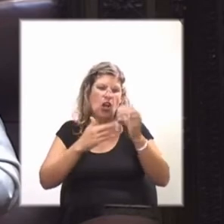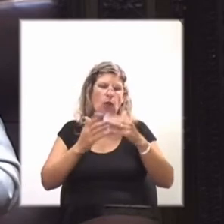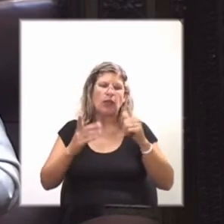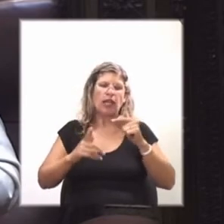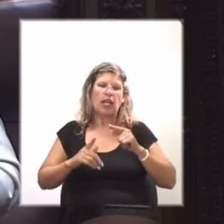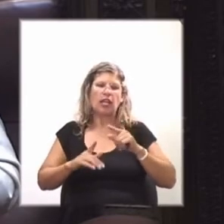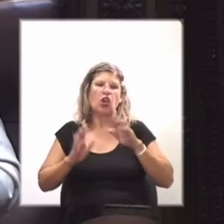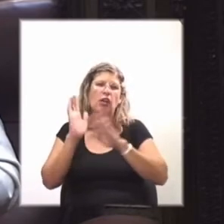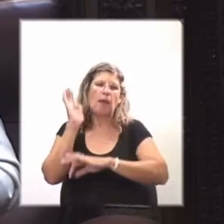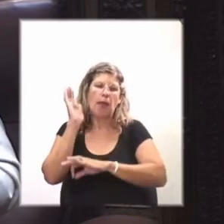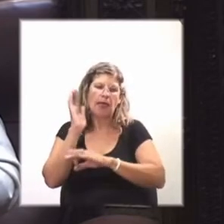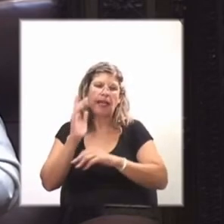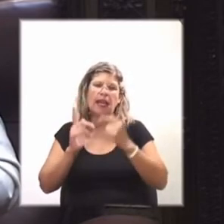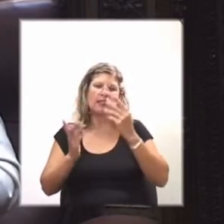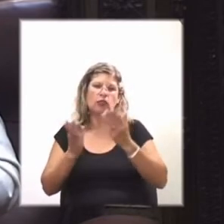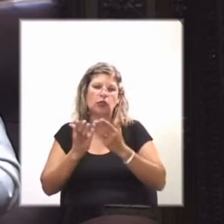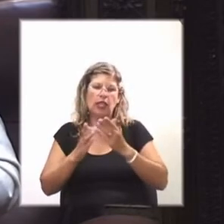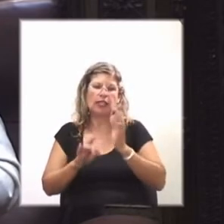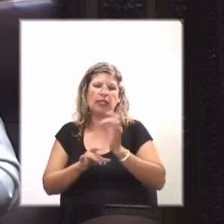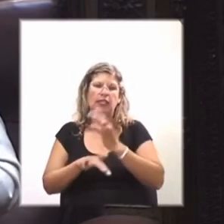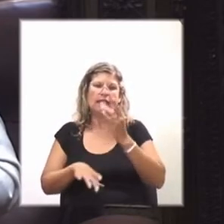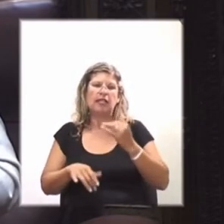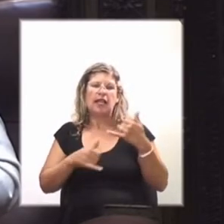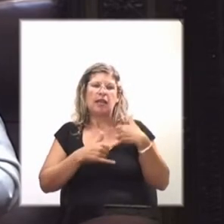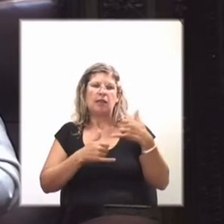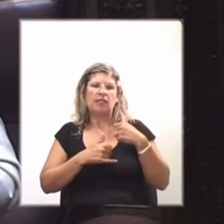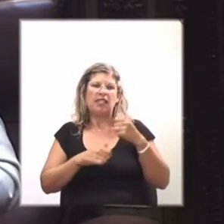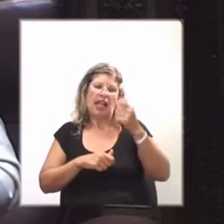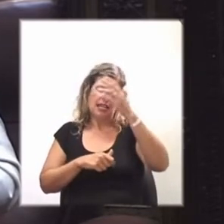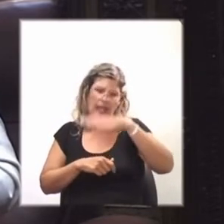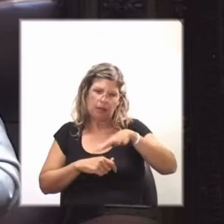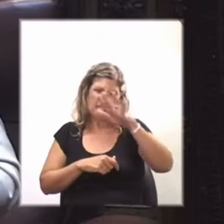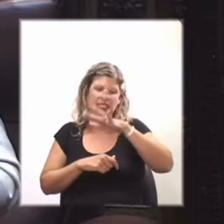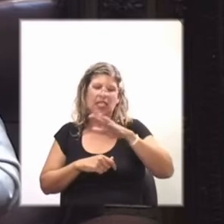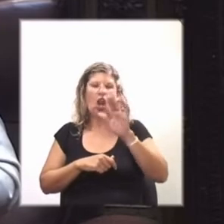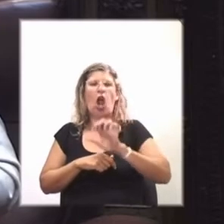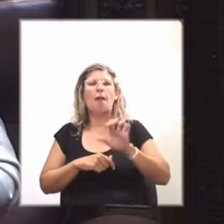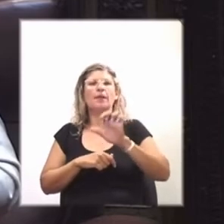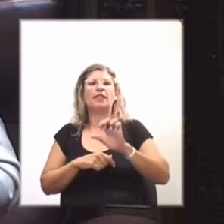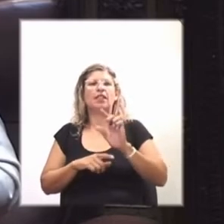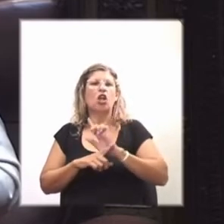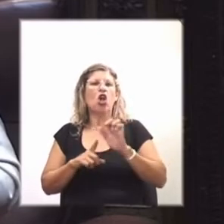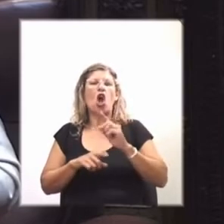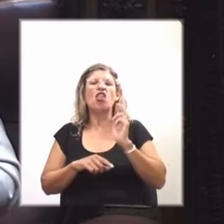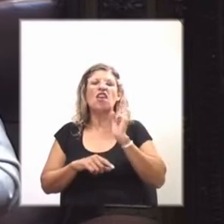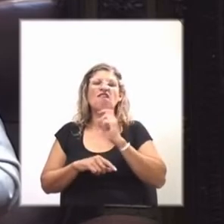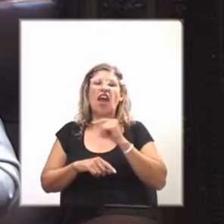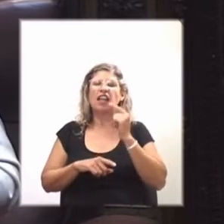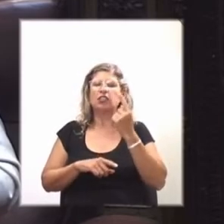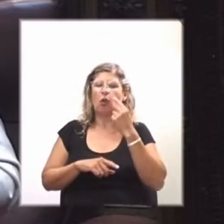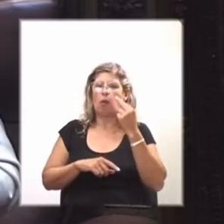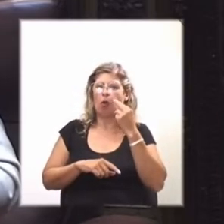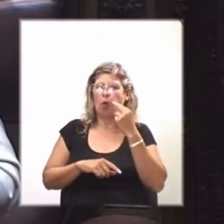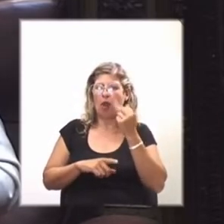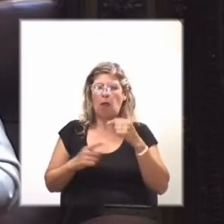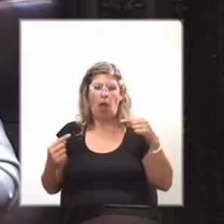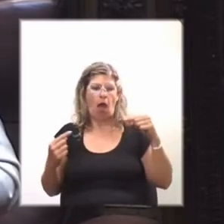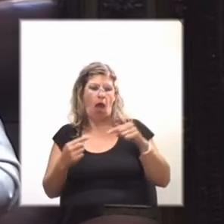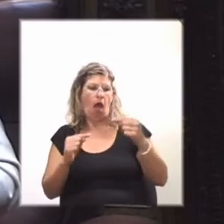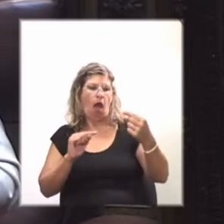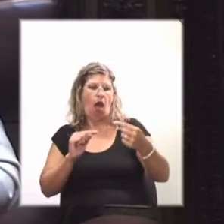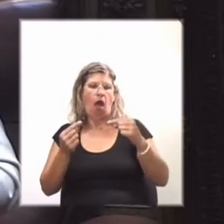el profesional, el militar, el campesino, el empresario. Nada de falsos dilemas, de oposiciones falsas, nada